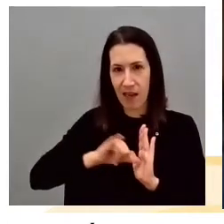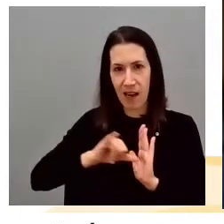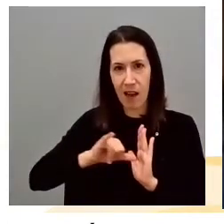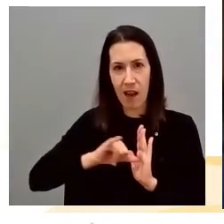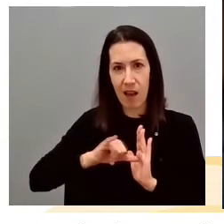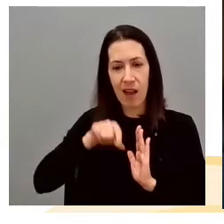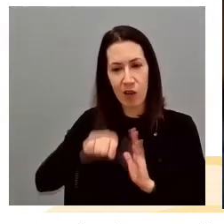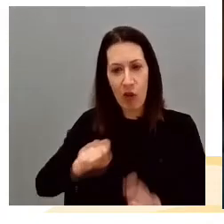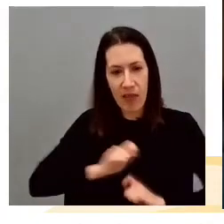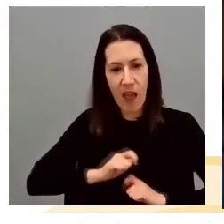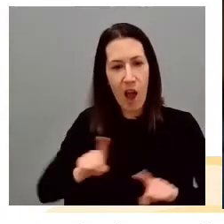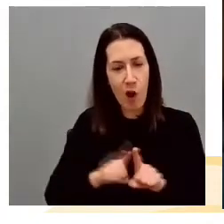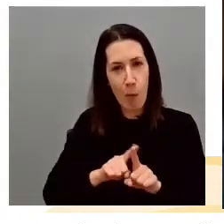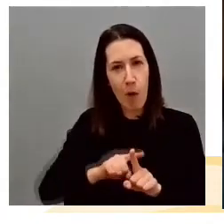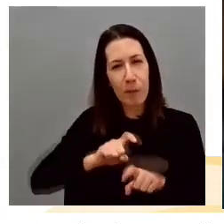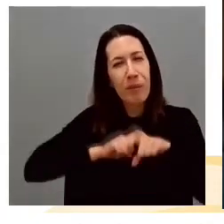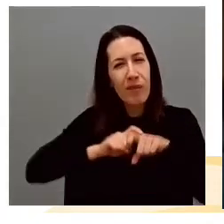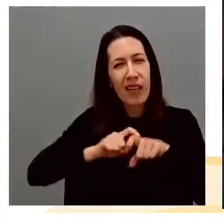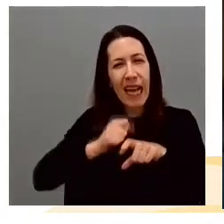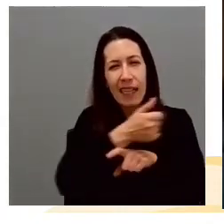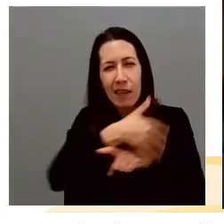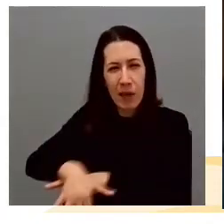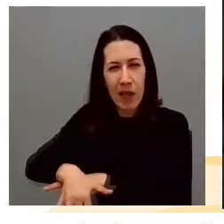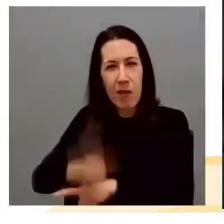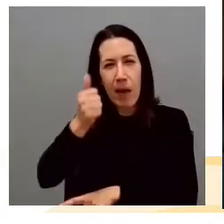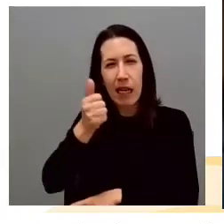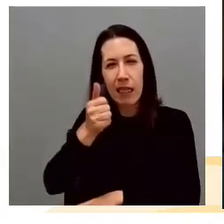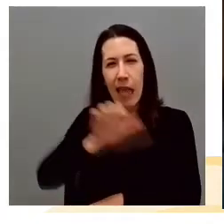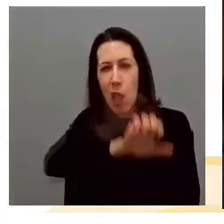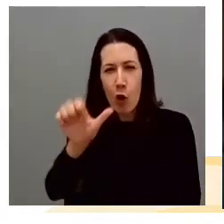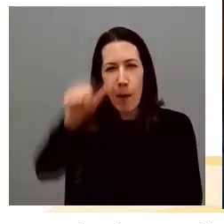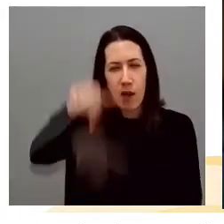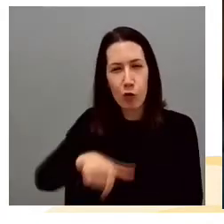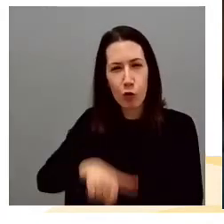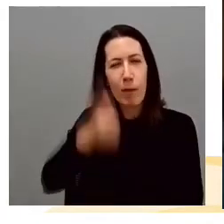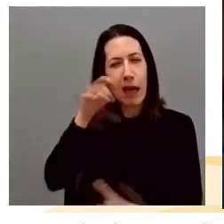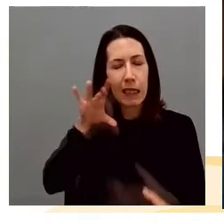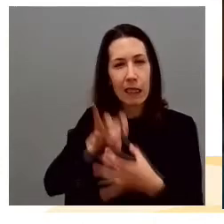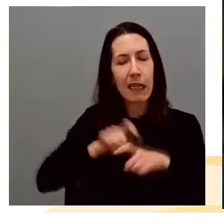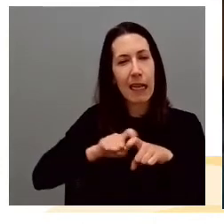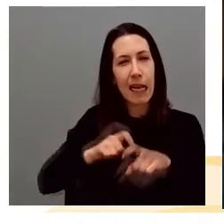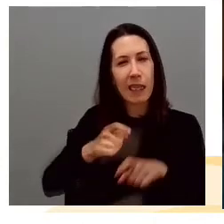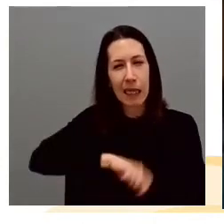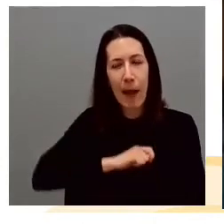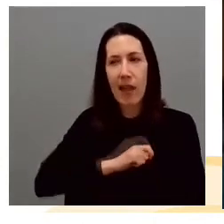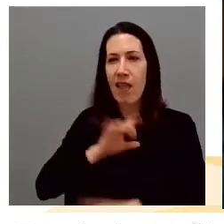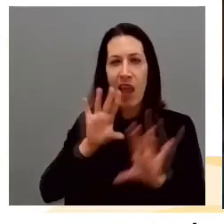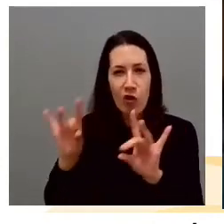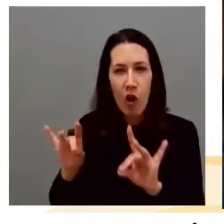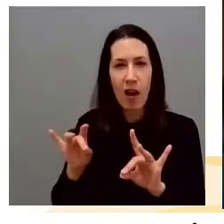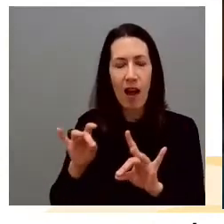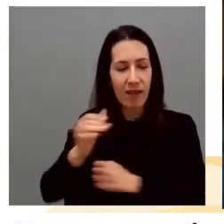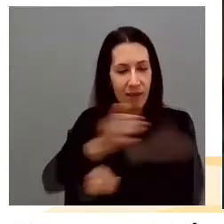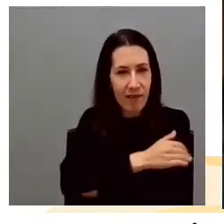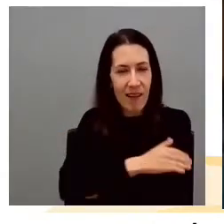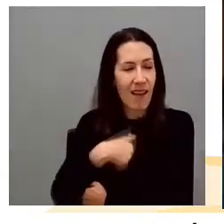define como mediterráneos, como meridionales, como españoles, ¿no? De tocarnos, de abrazarnos, de estar cerca.